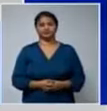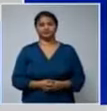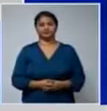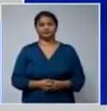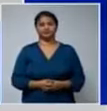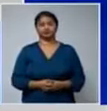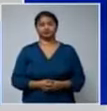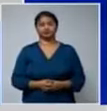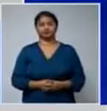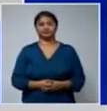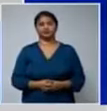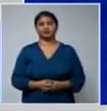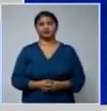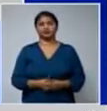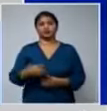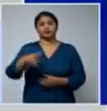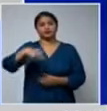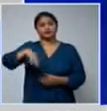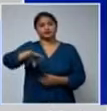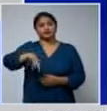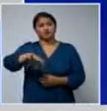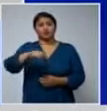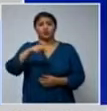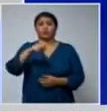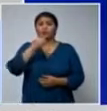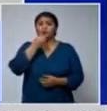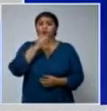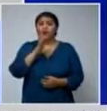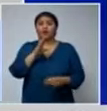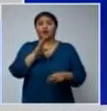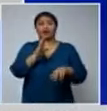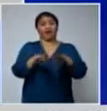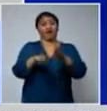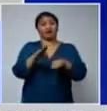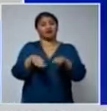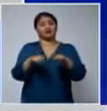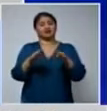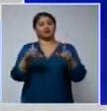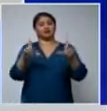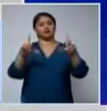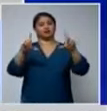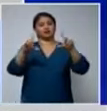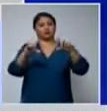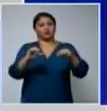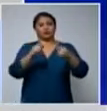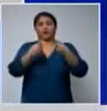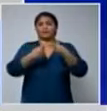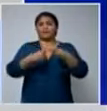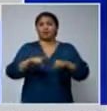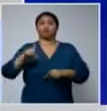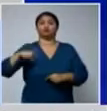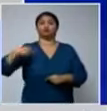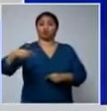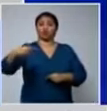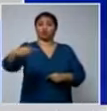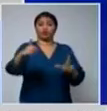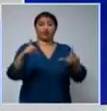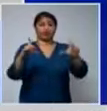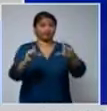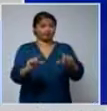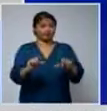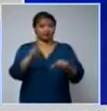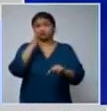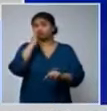en algún momento puede que baje, pero no de una manera sostenida, lo cual traduce la complejidad del